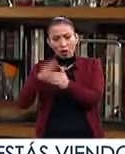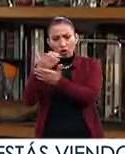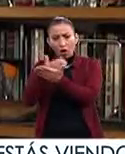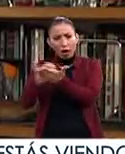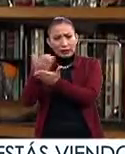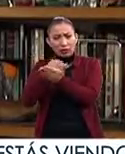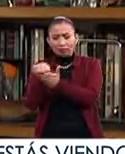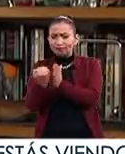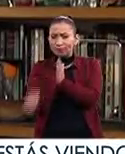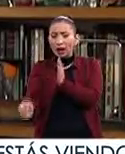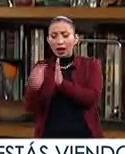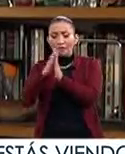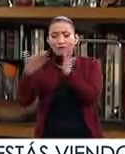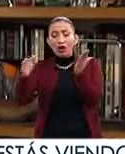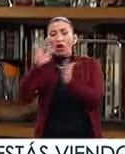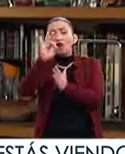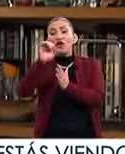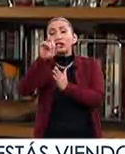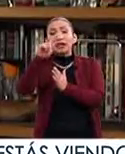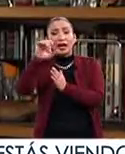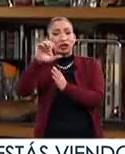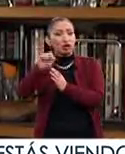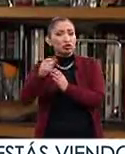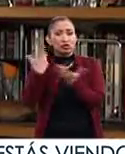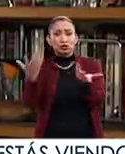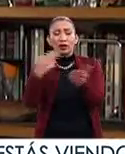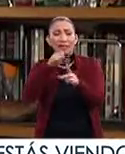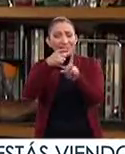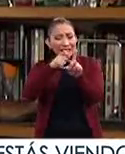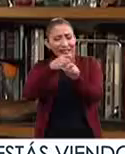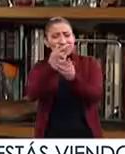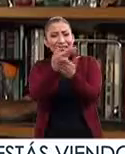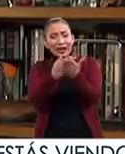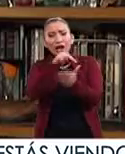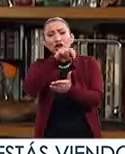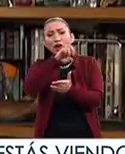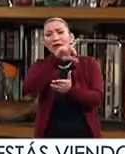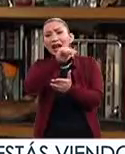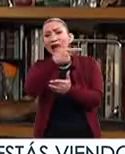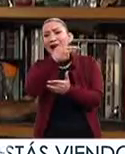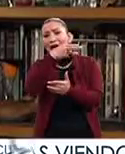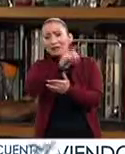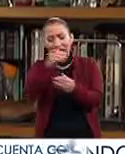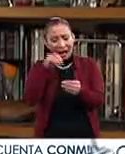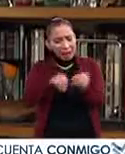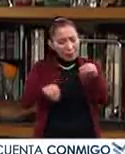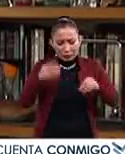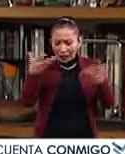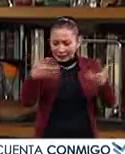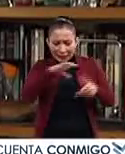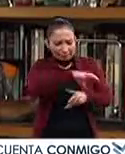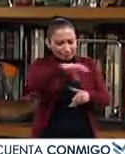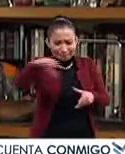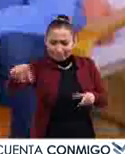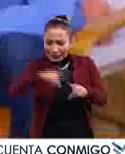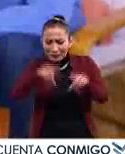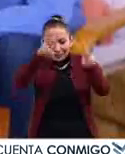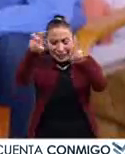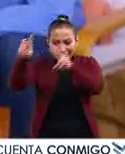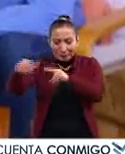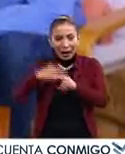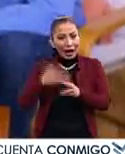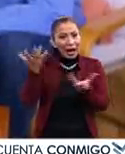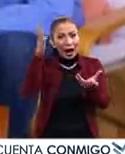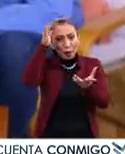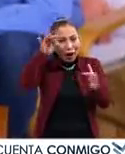popularísima de folletería. Vamos a hacer cómics, novela gráfica. Algo van a entrar también. Pero desde luego. El